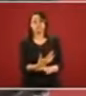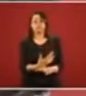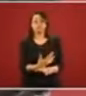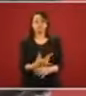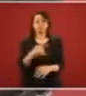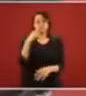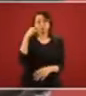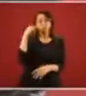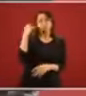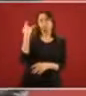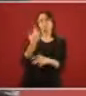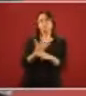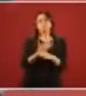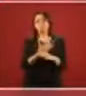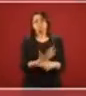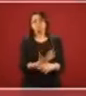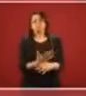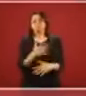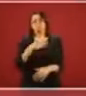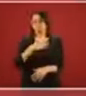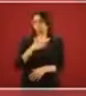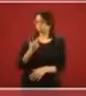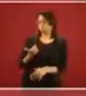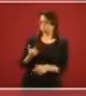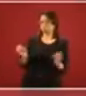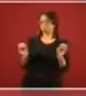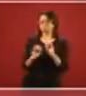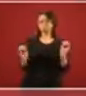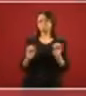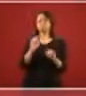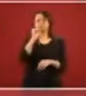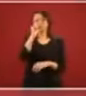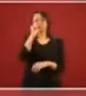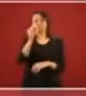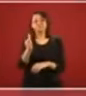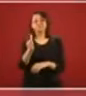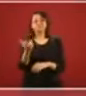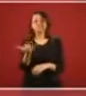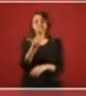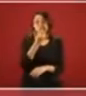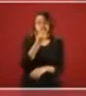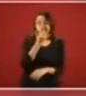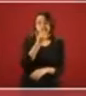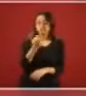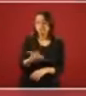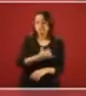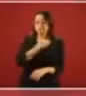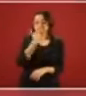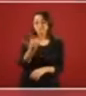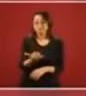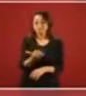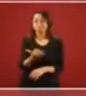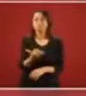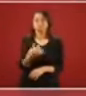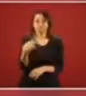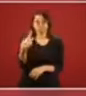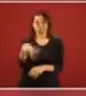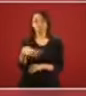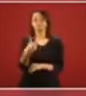indiferente que no es su dinero, está equivocado. Si es su